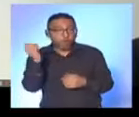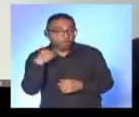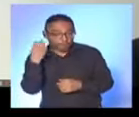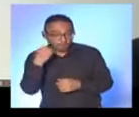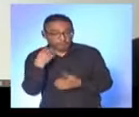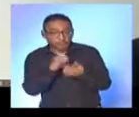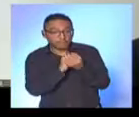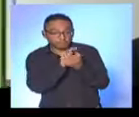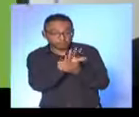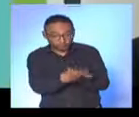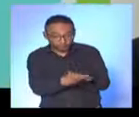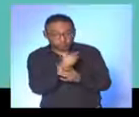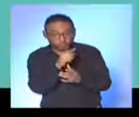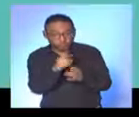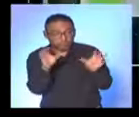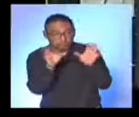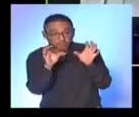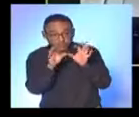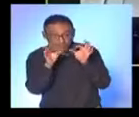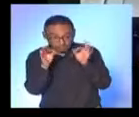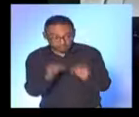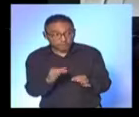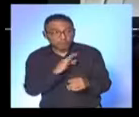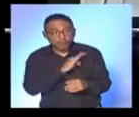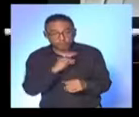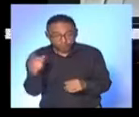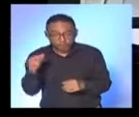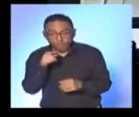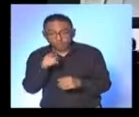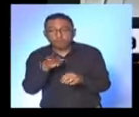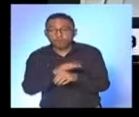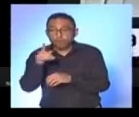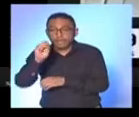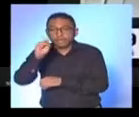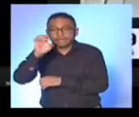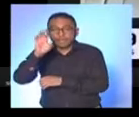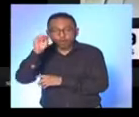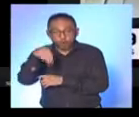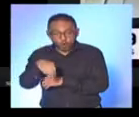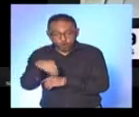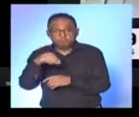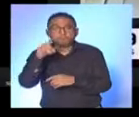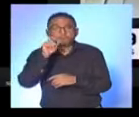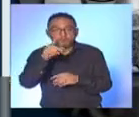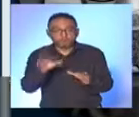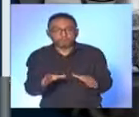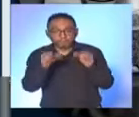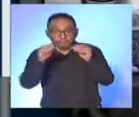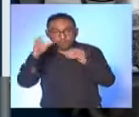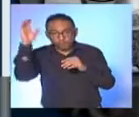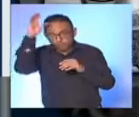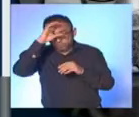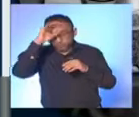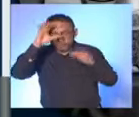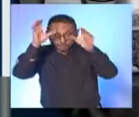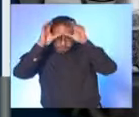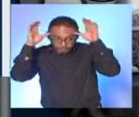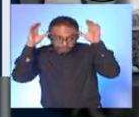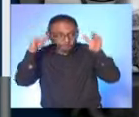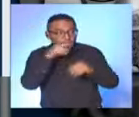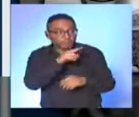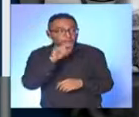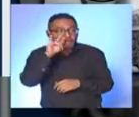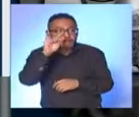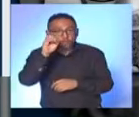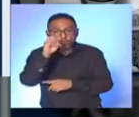su participación en la transmisión recibirán una constancia emitida por la SECUM y el Centro Cultural Clavijero. Leonardo Palafox es un